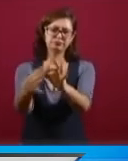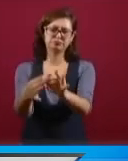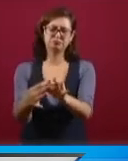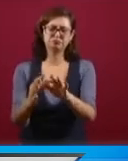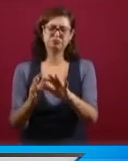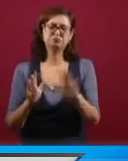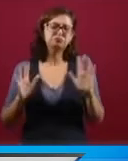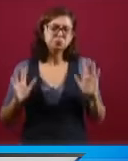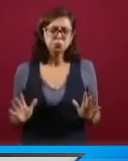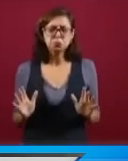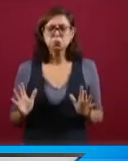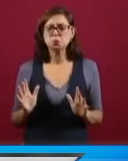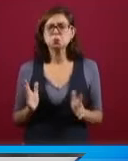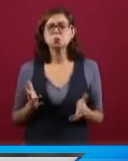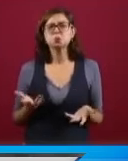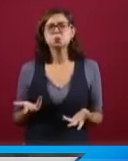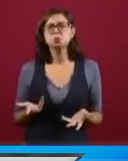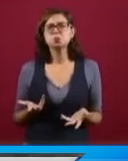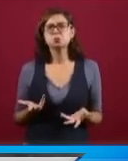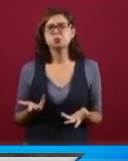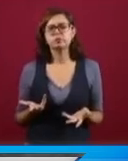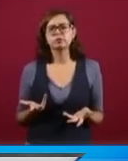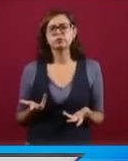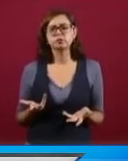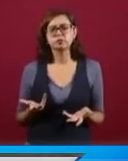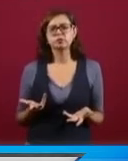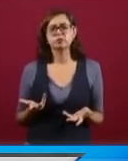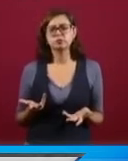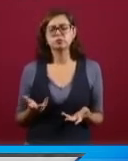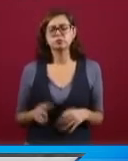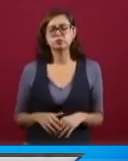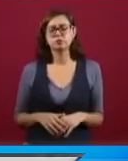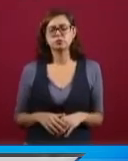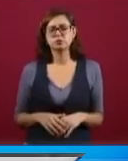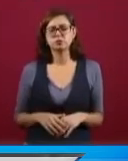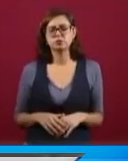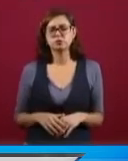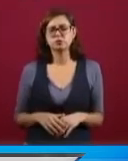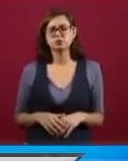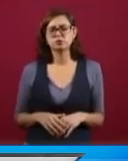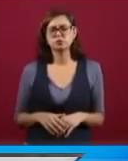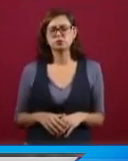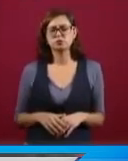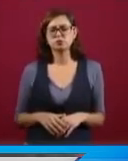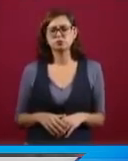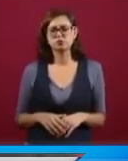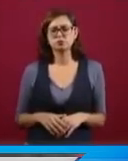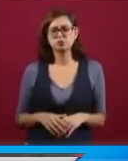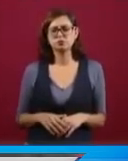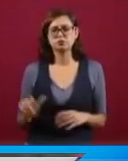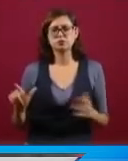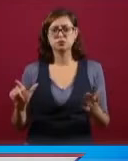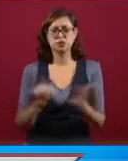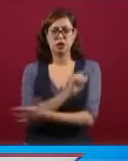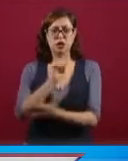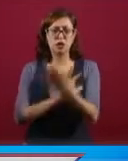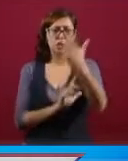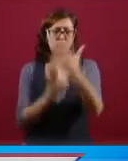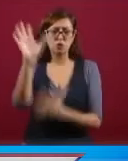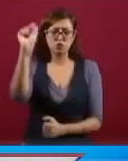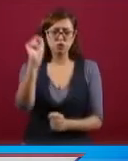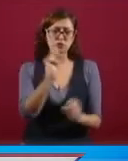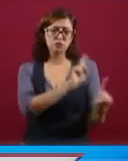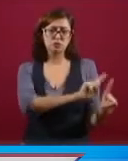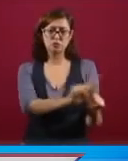de acuerdo al marco legal y solicitan que se realice el desahogo de estos amparos de manera pronta para evitar más demoras en este proyecto tan importante para